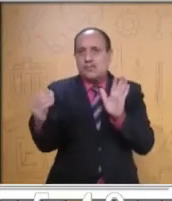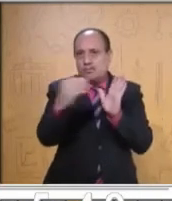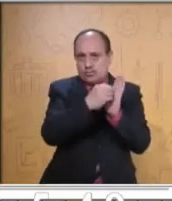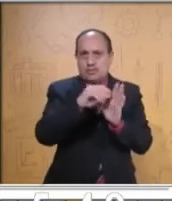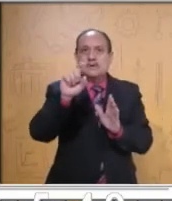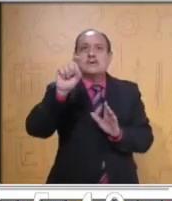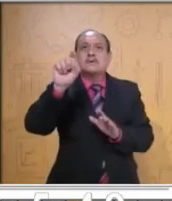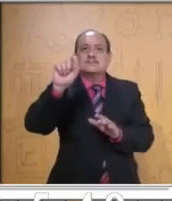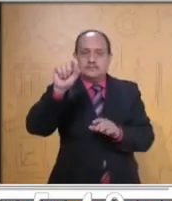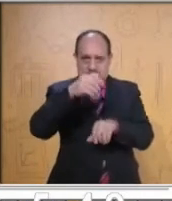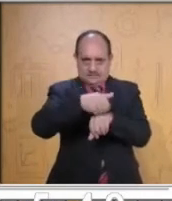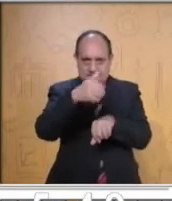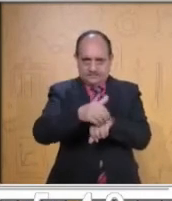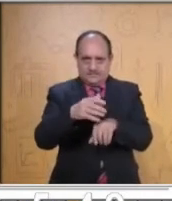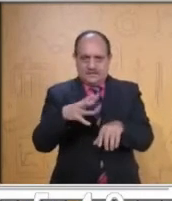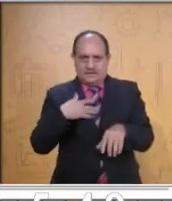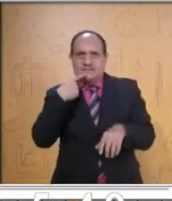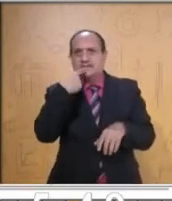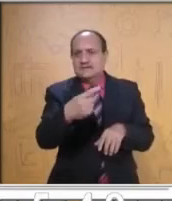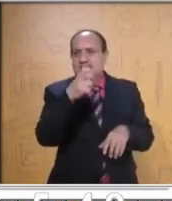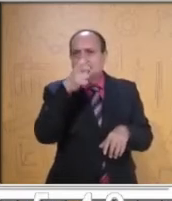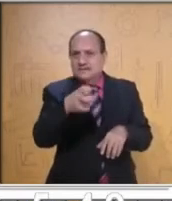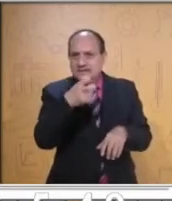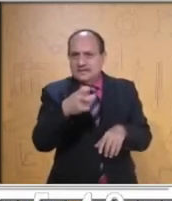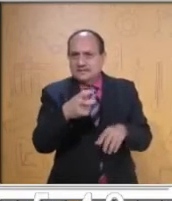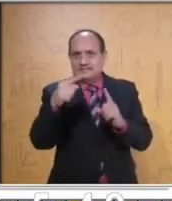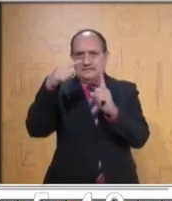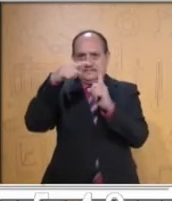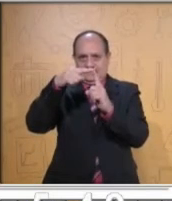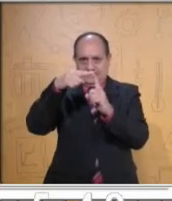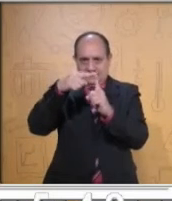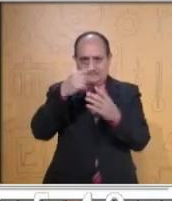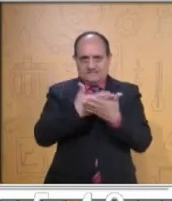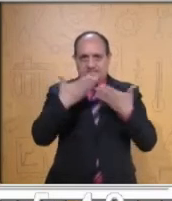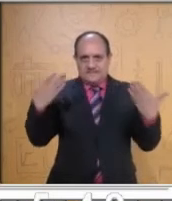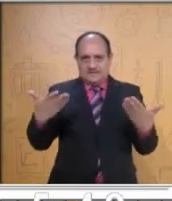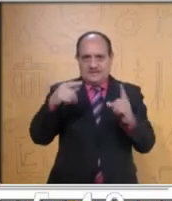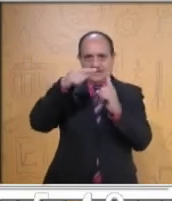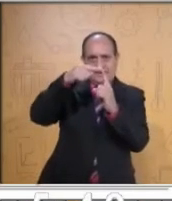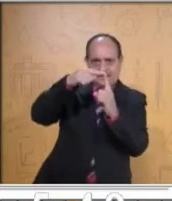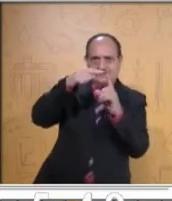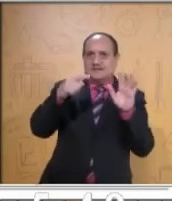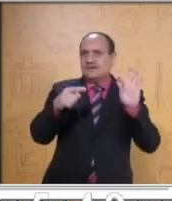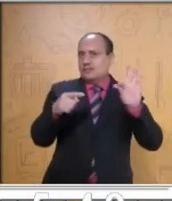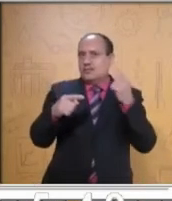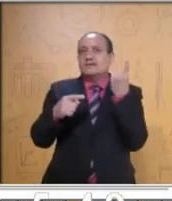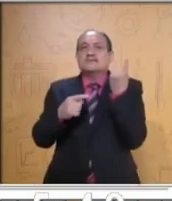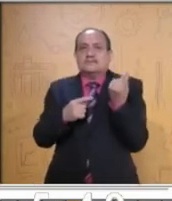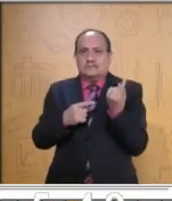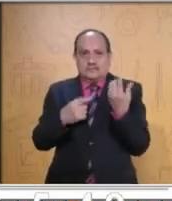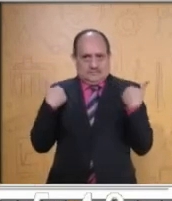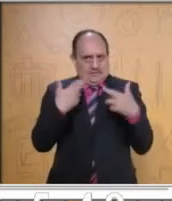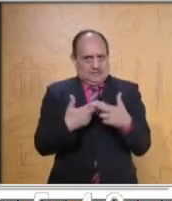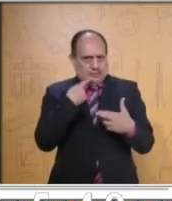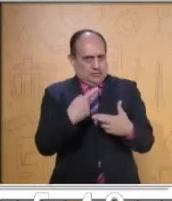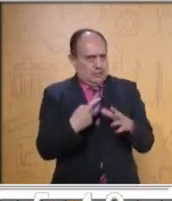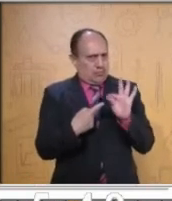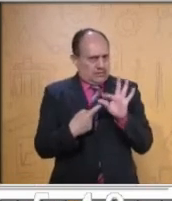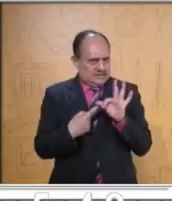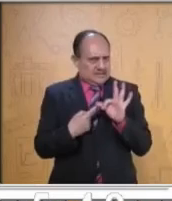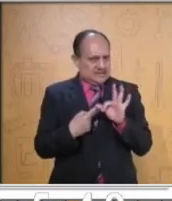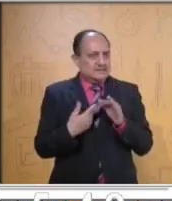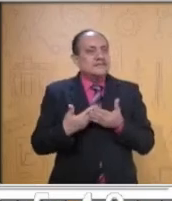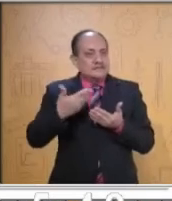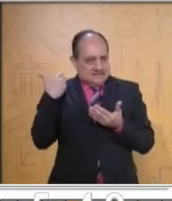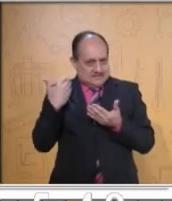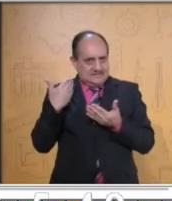de agregarlo, yo voy a decir que esto se va a dividir ahora entre 41. Maestra, pero usted dijo que eran 40, sí,